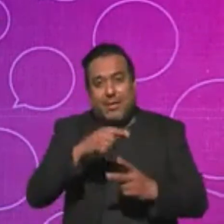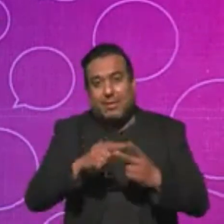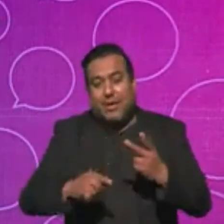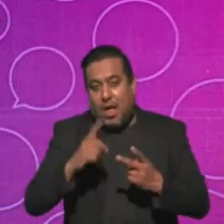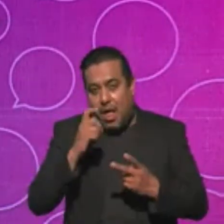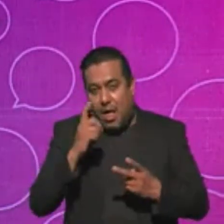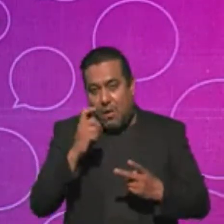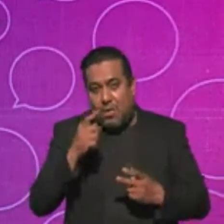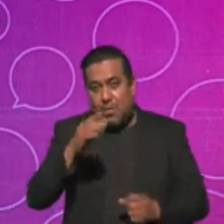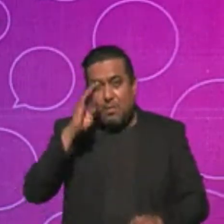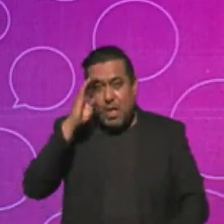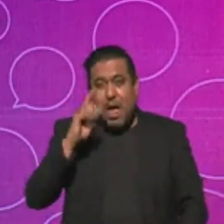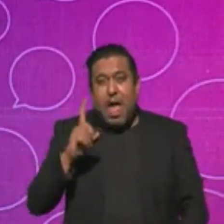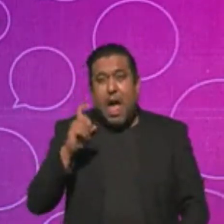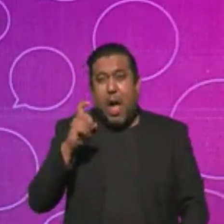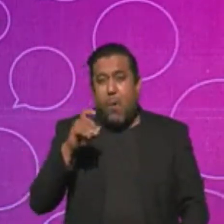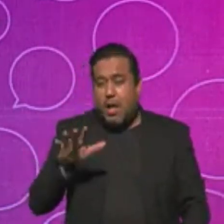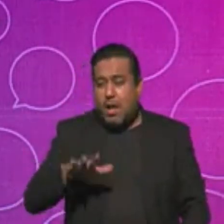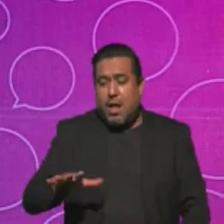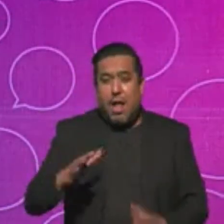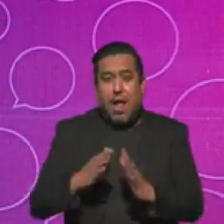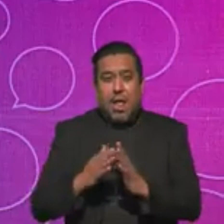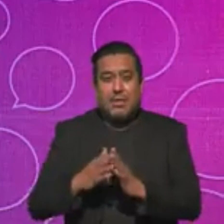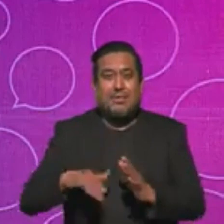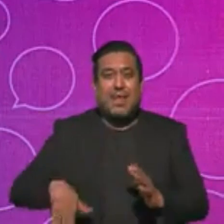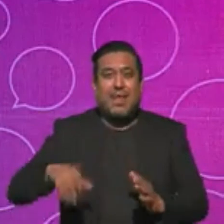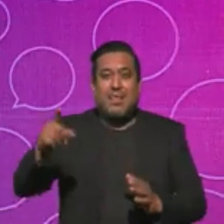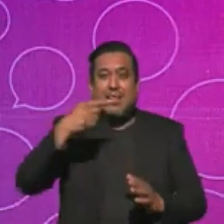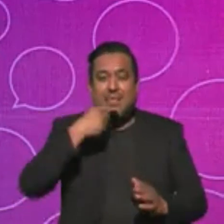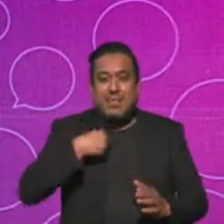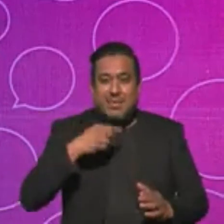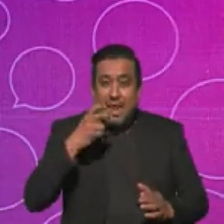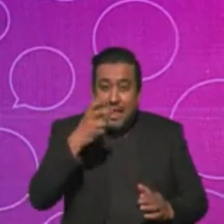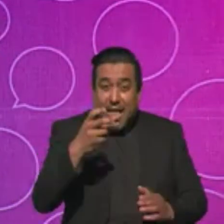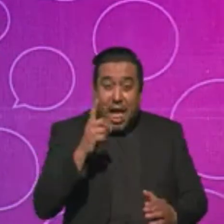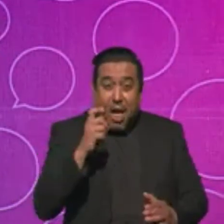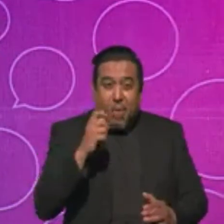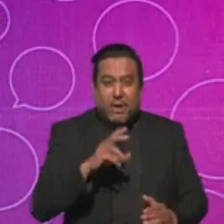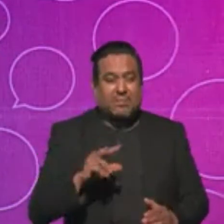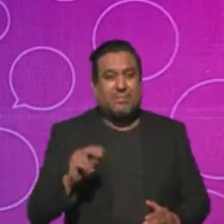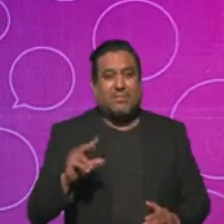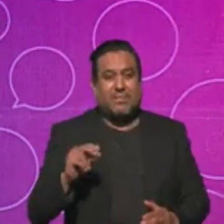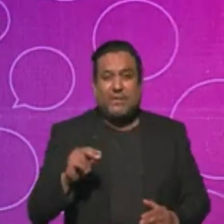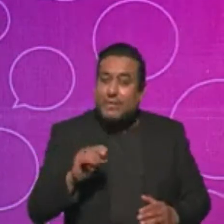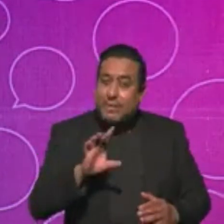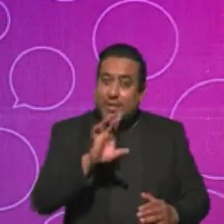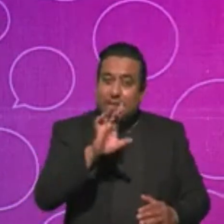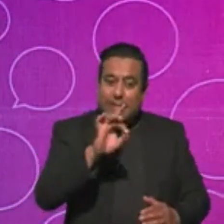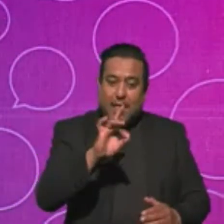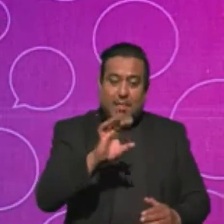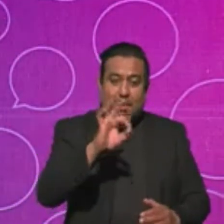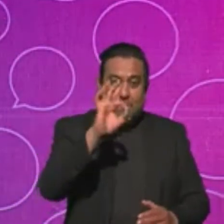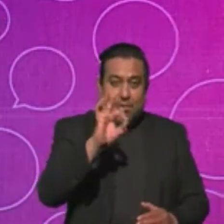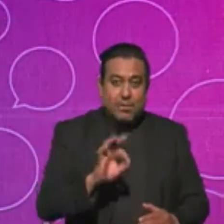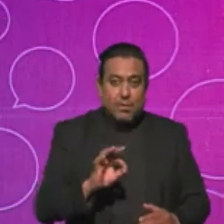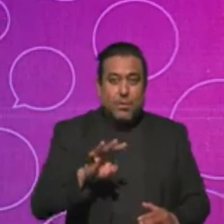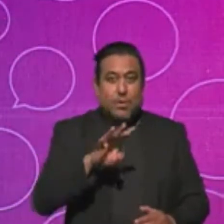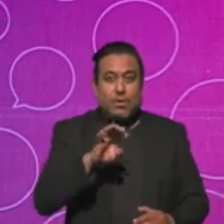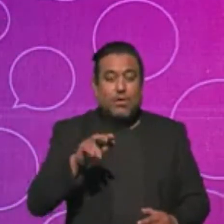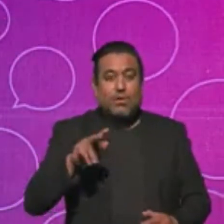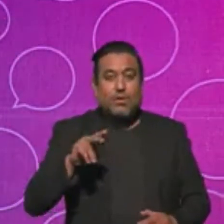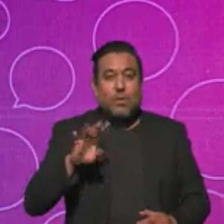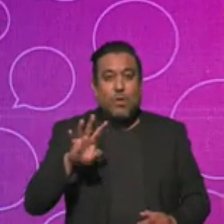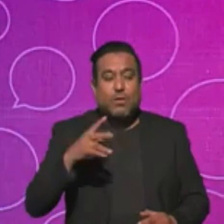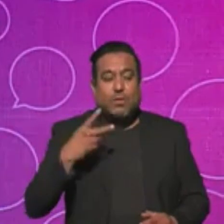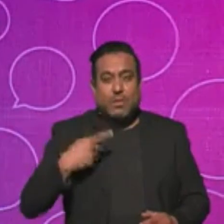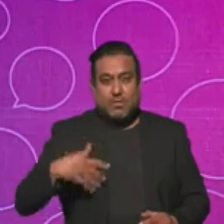es el uso doméstico como el gobierno nos ha hecho creer porque más del 30% de las 400 84 colonias